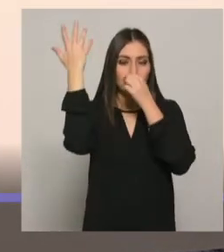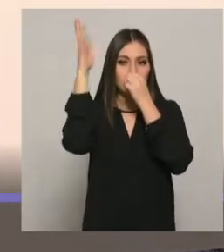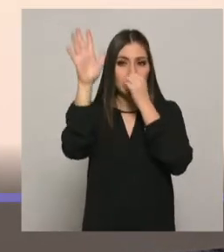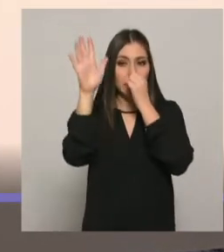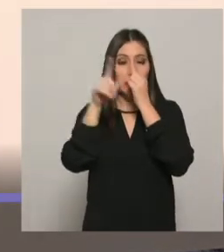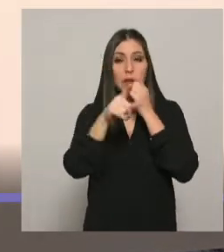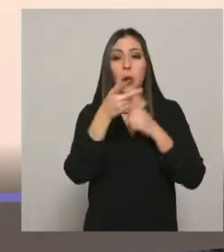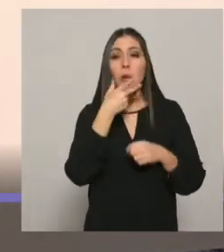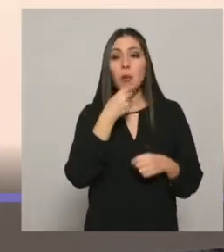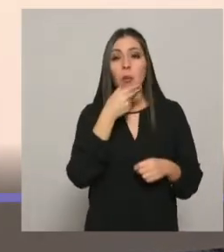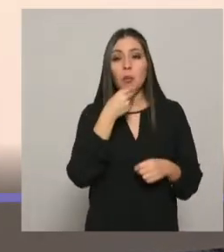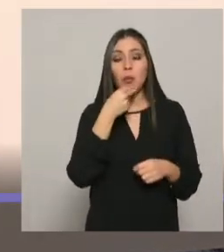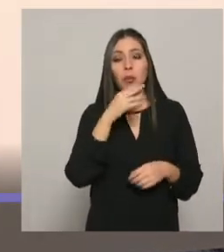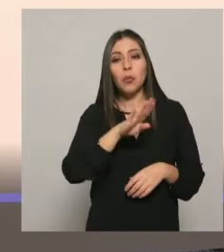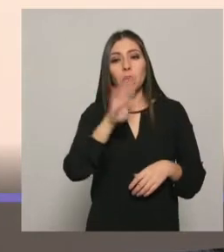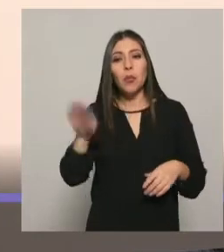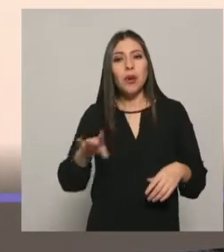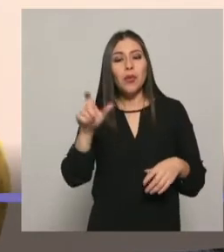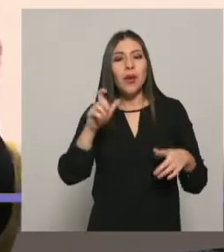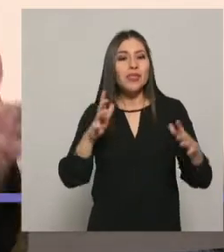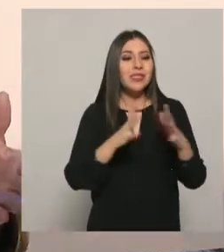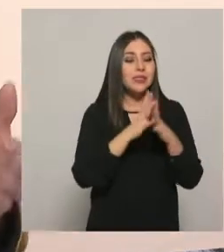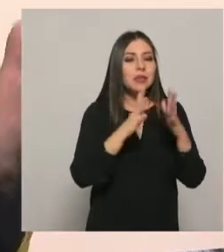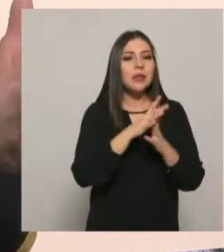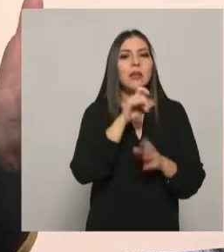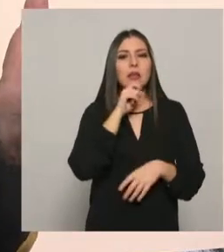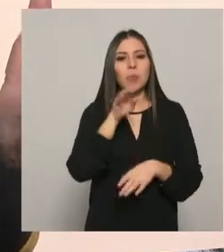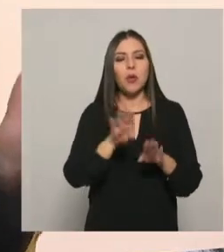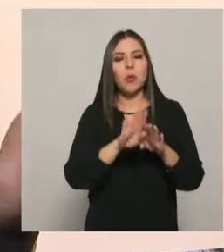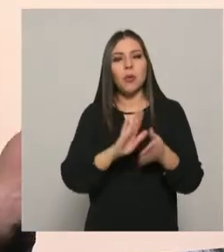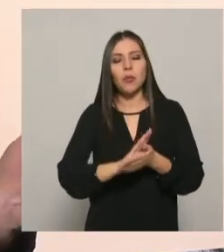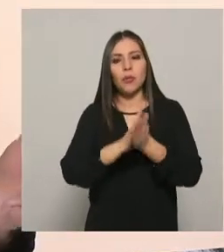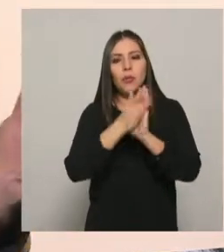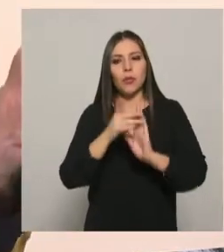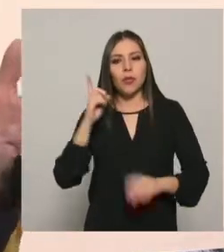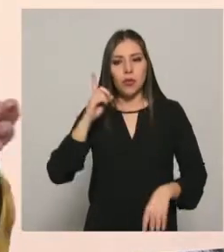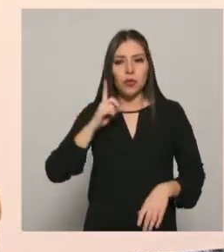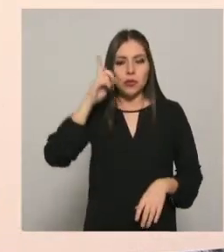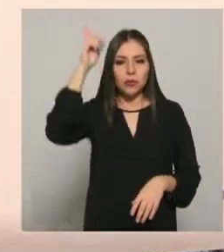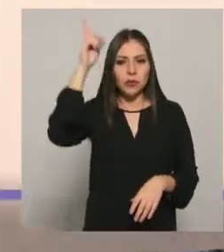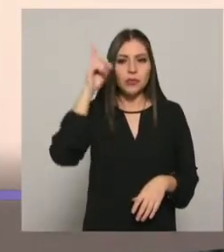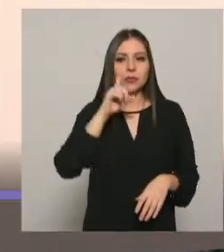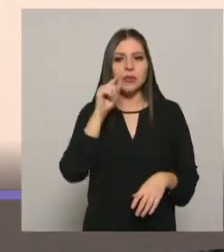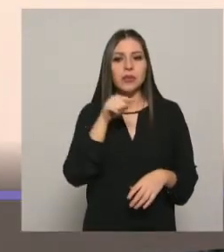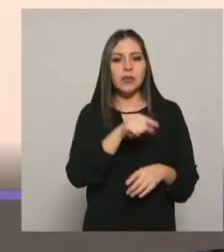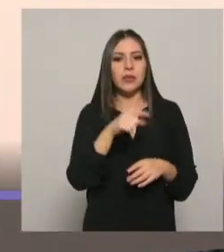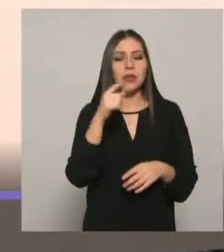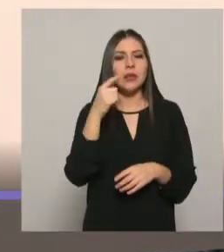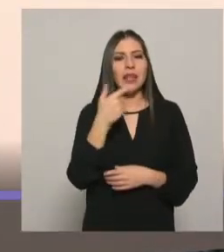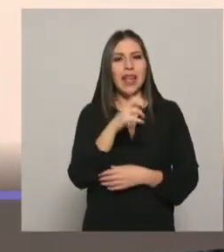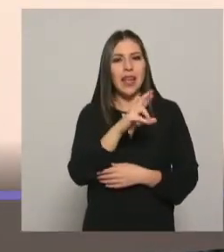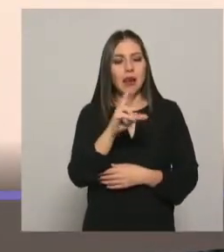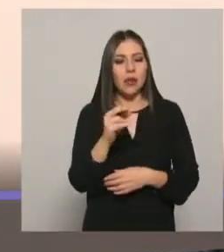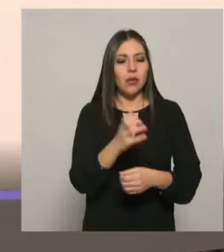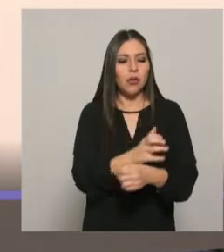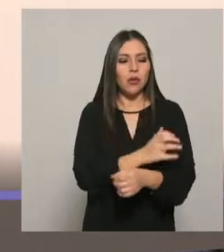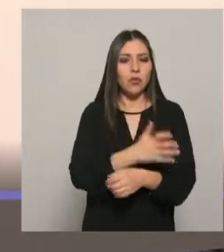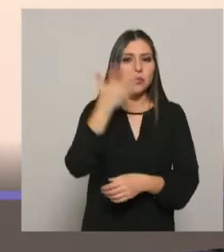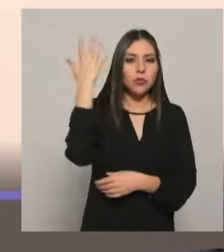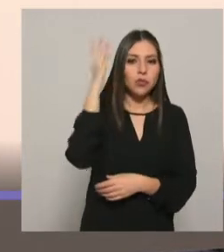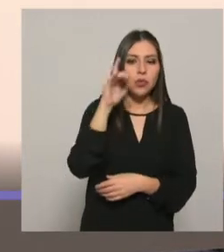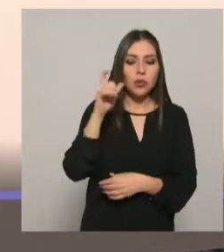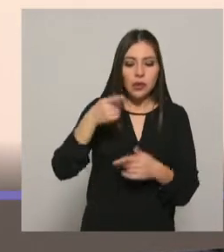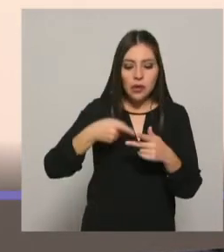considerar también como dioses. Y entonces los guerreros van a acompañar al sol desde que el sol